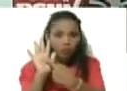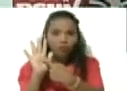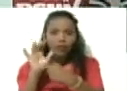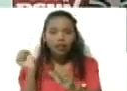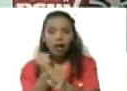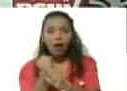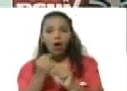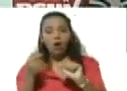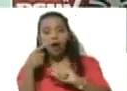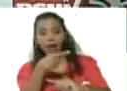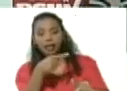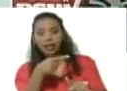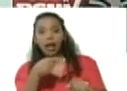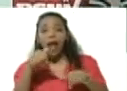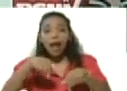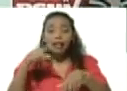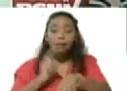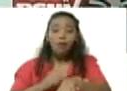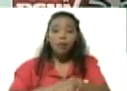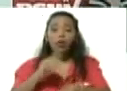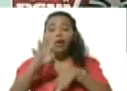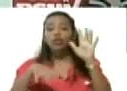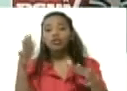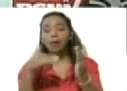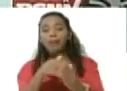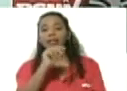nosotros a este momento